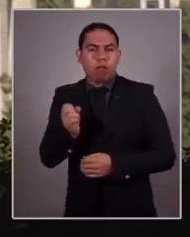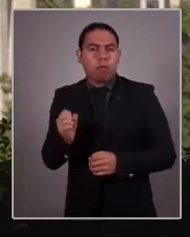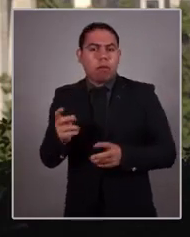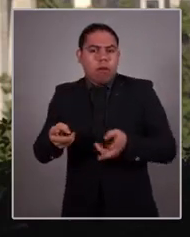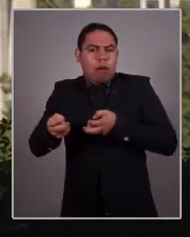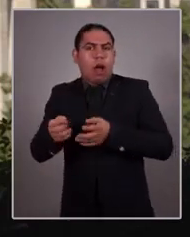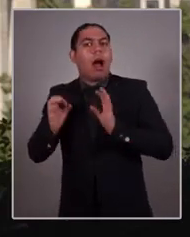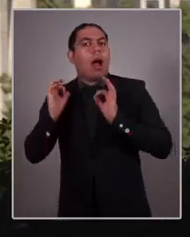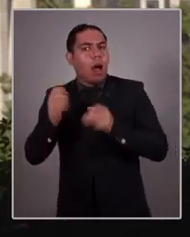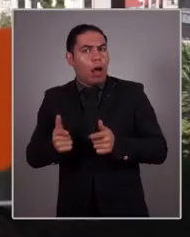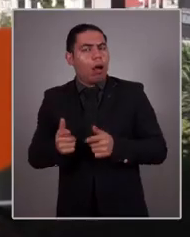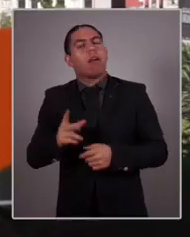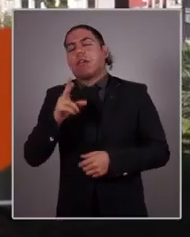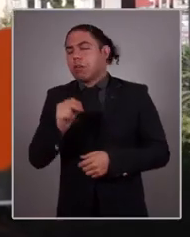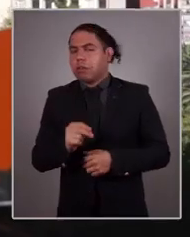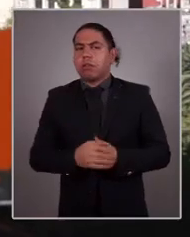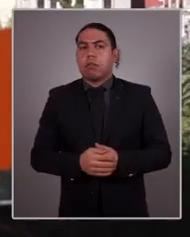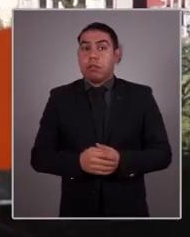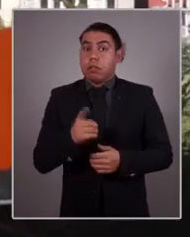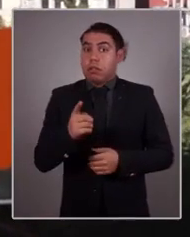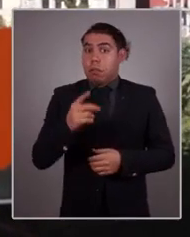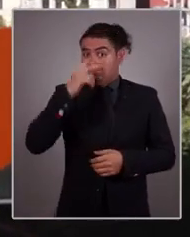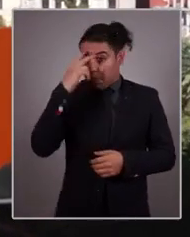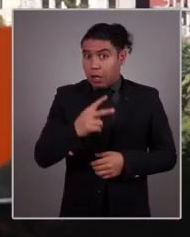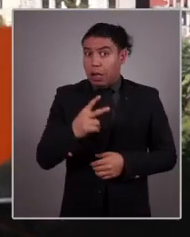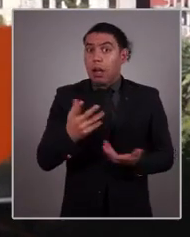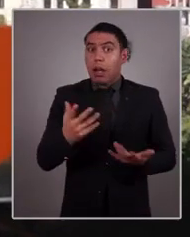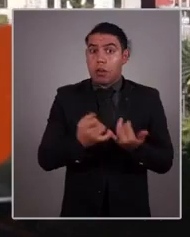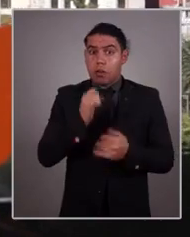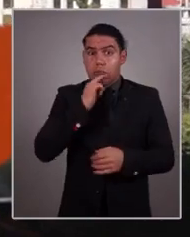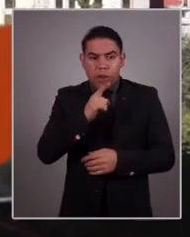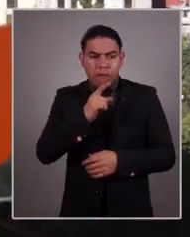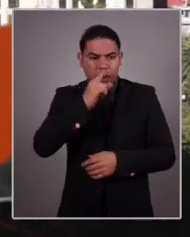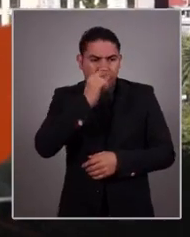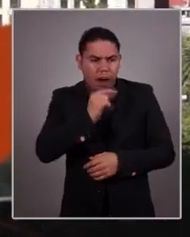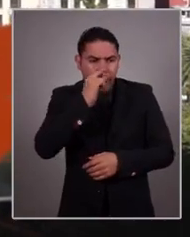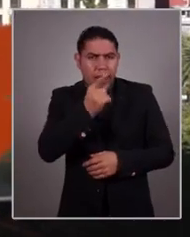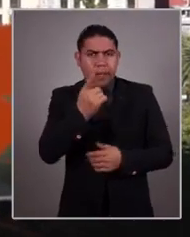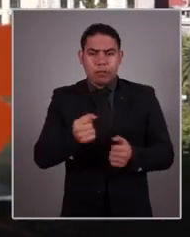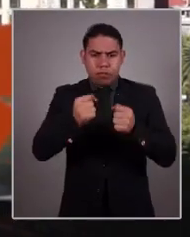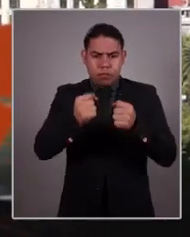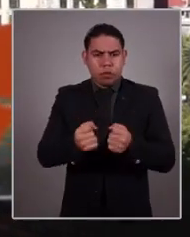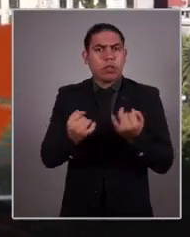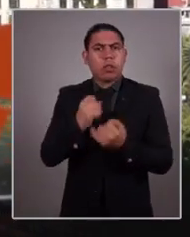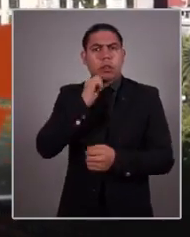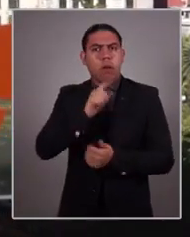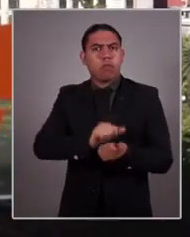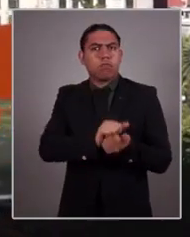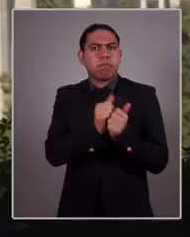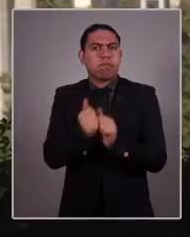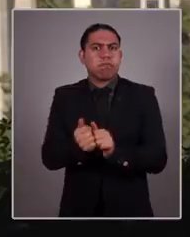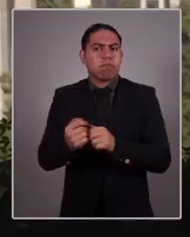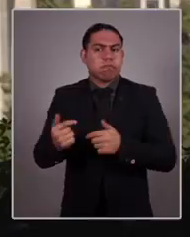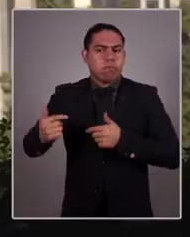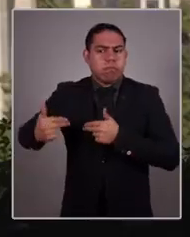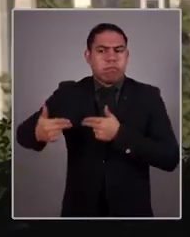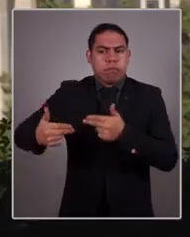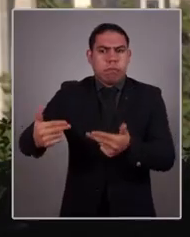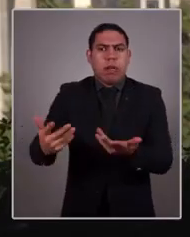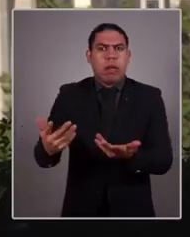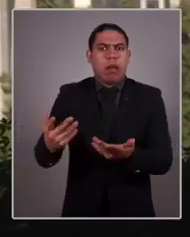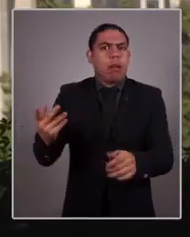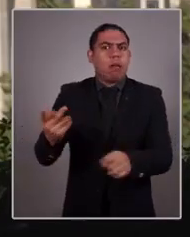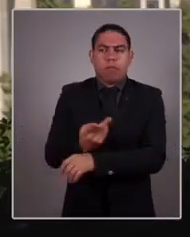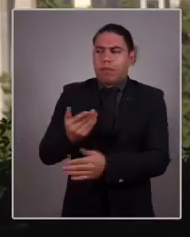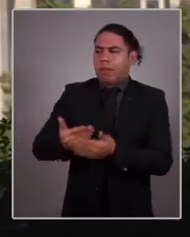de la ineptitud burocrática. México no merece el pasado de una estrategia fallida de seguridad que ha trastornado la vida de una generación entera, ni el pasado